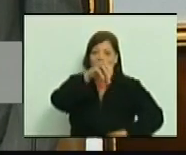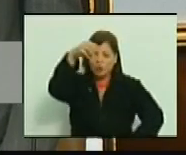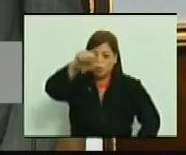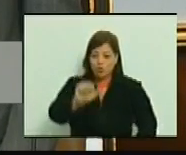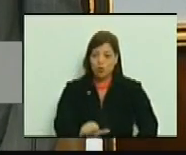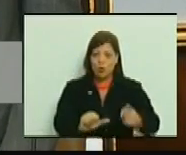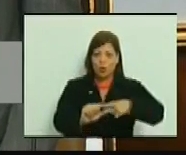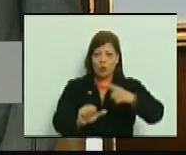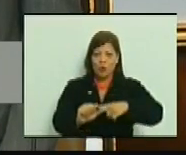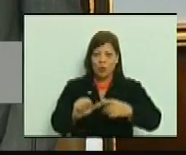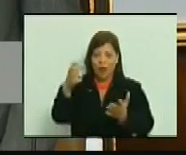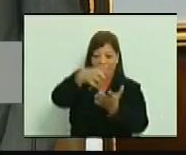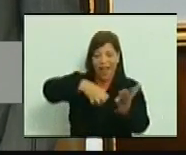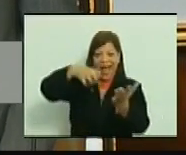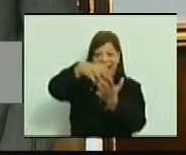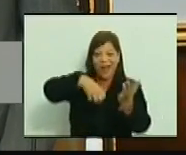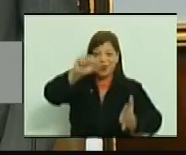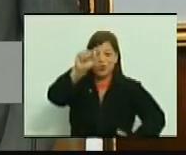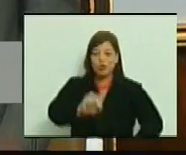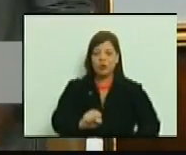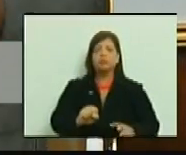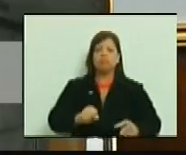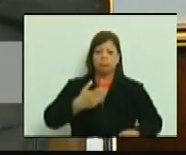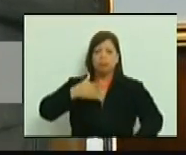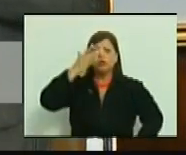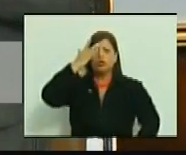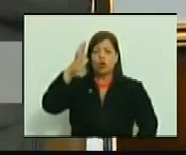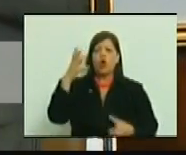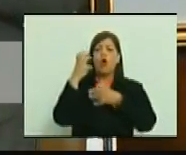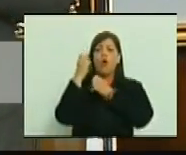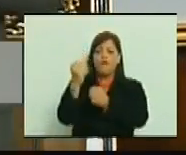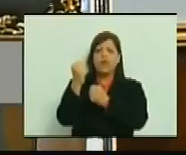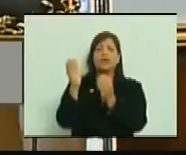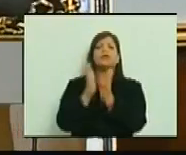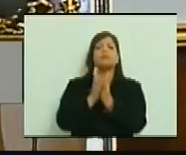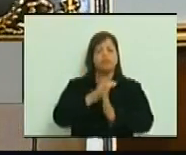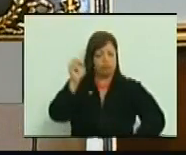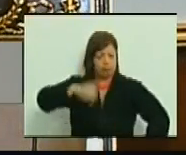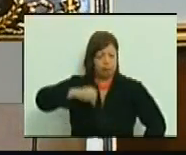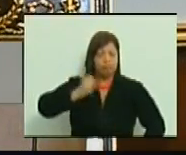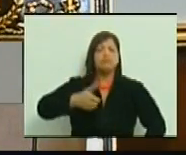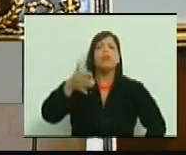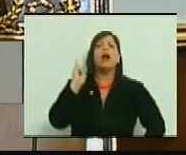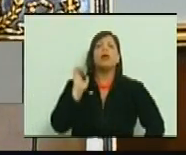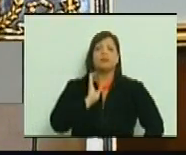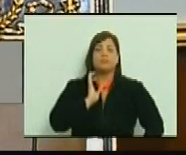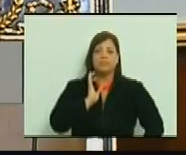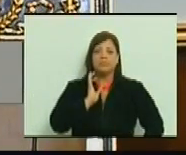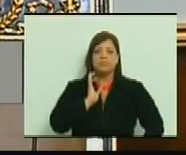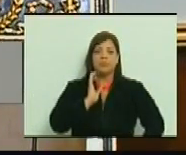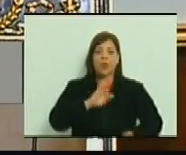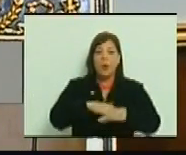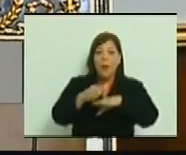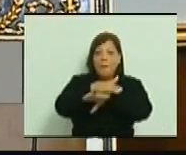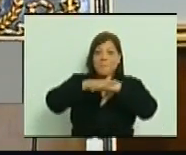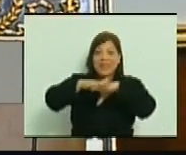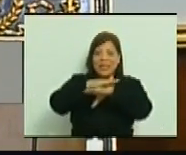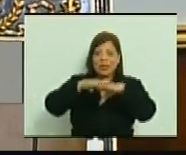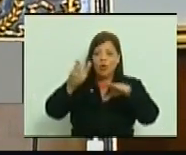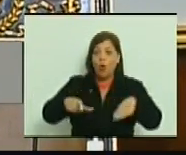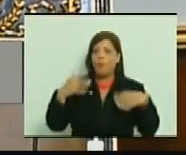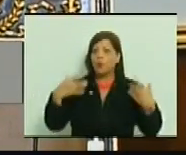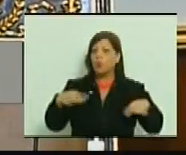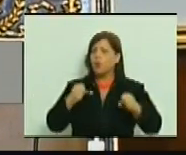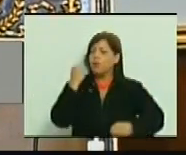Agrosur. Y yo creo y tengo mucha confianza en eso. ¿Saben por qué? Porque el ministro Castro Soteldo ha sido un hombre